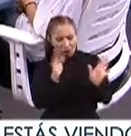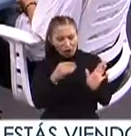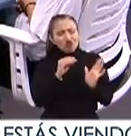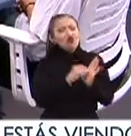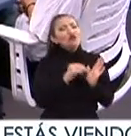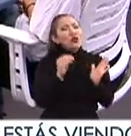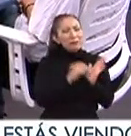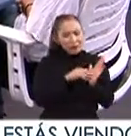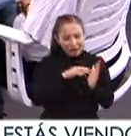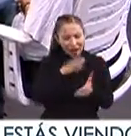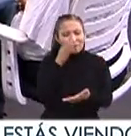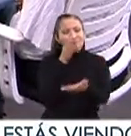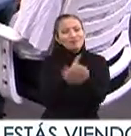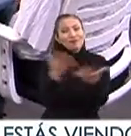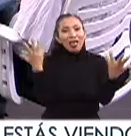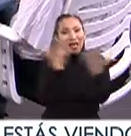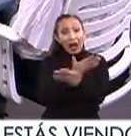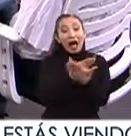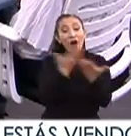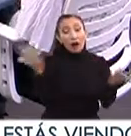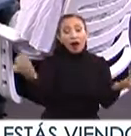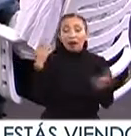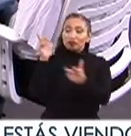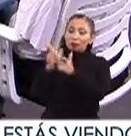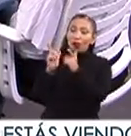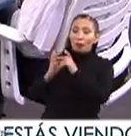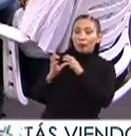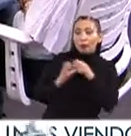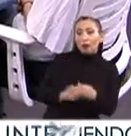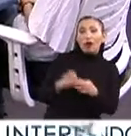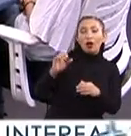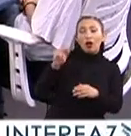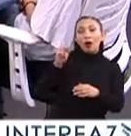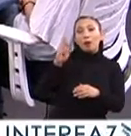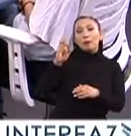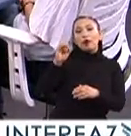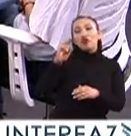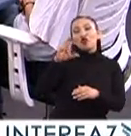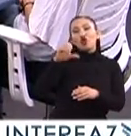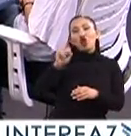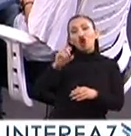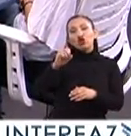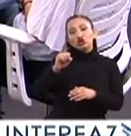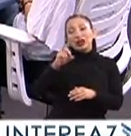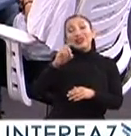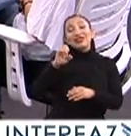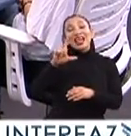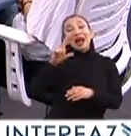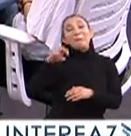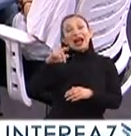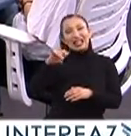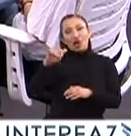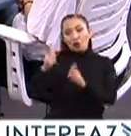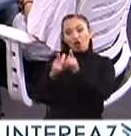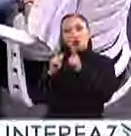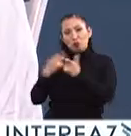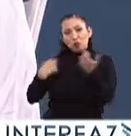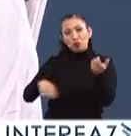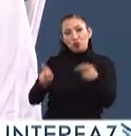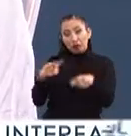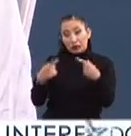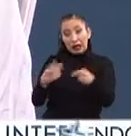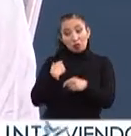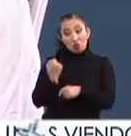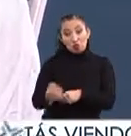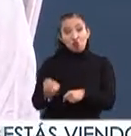pues los va a sorprender porque bueno, ahora trae troca con los prófugos del manicomio, una banda también de músicos muy